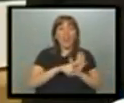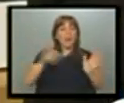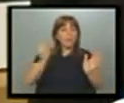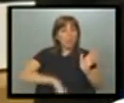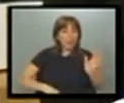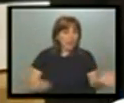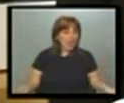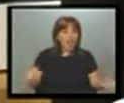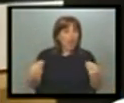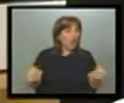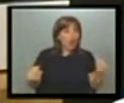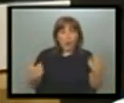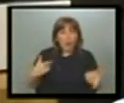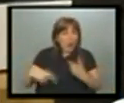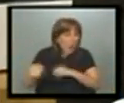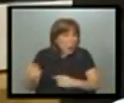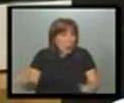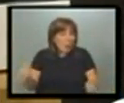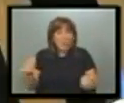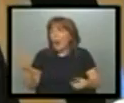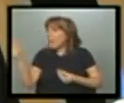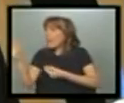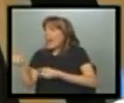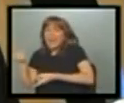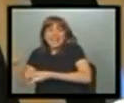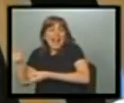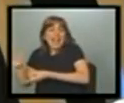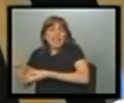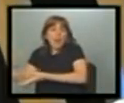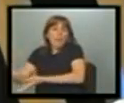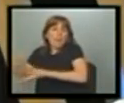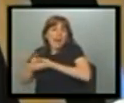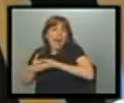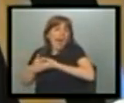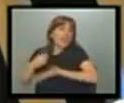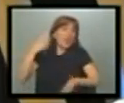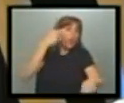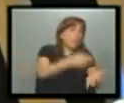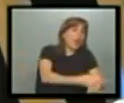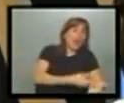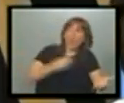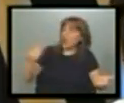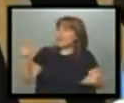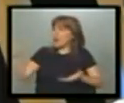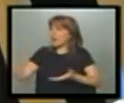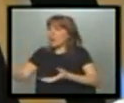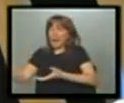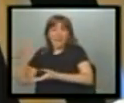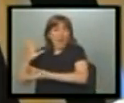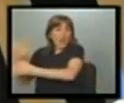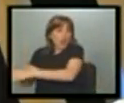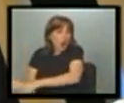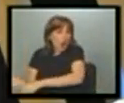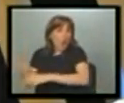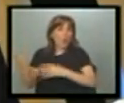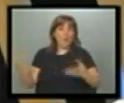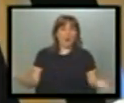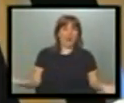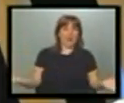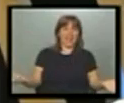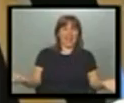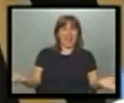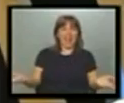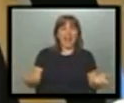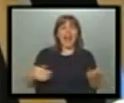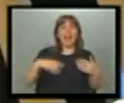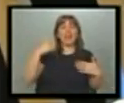que ver quién facilitó. Es dinero ilícito, es alguien que facilitó, y es alguien que cambió documentación pública para